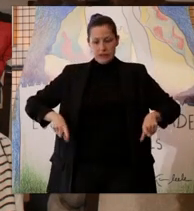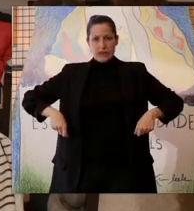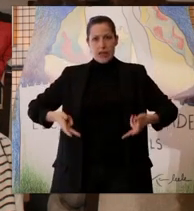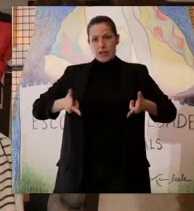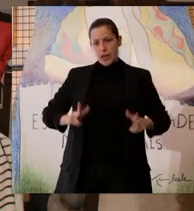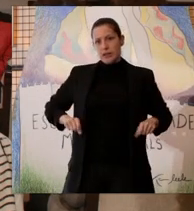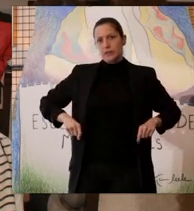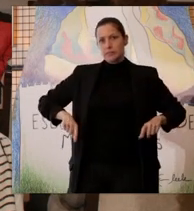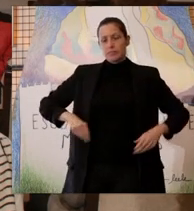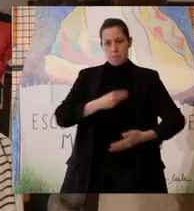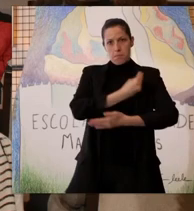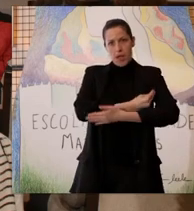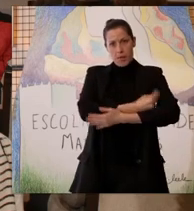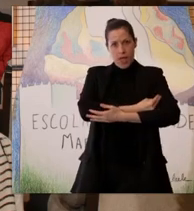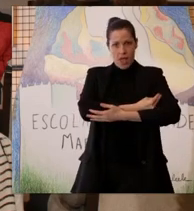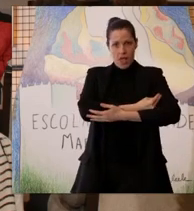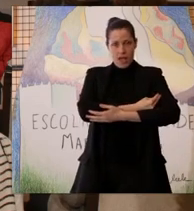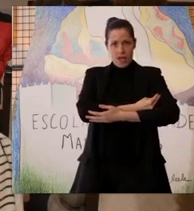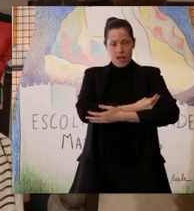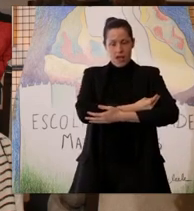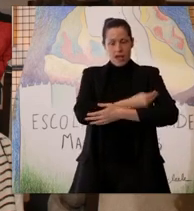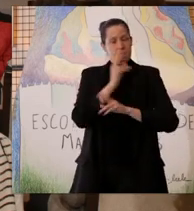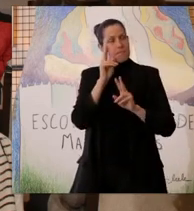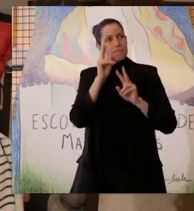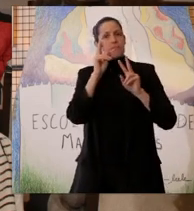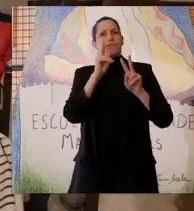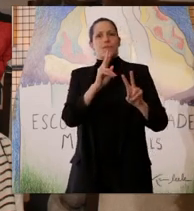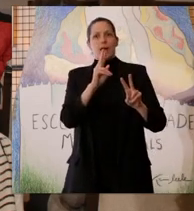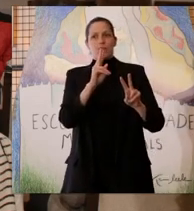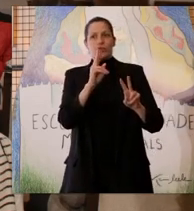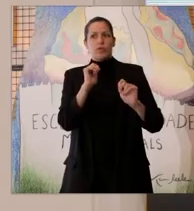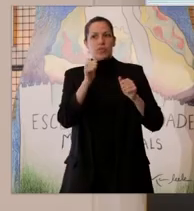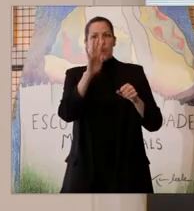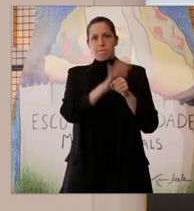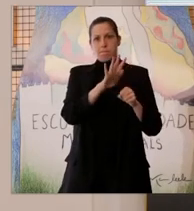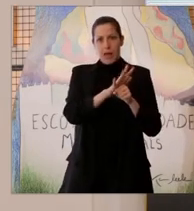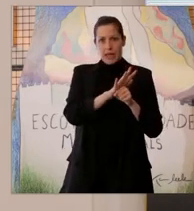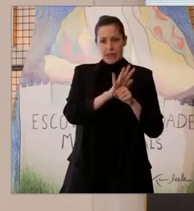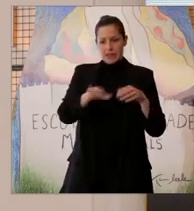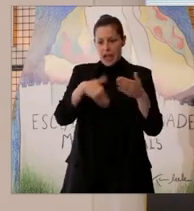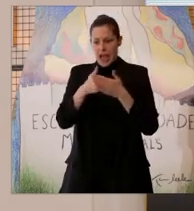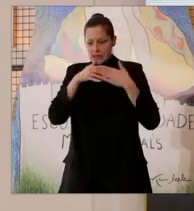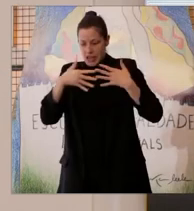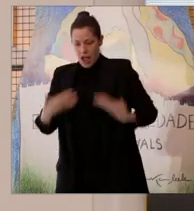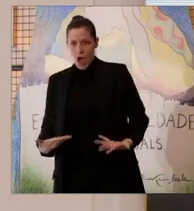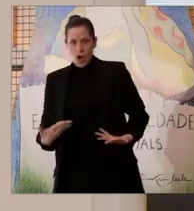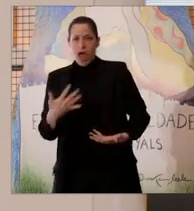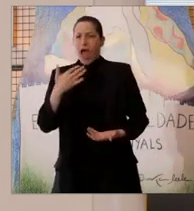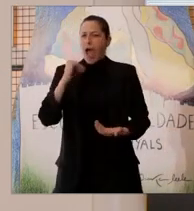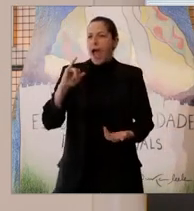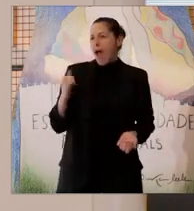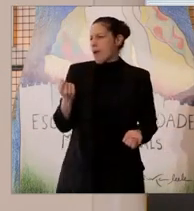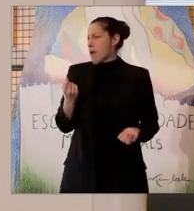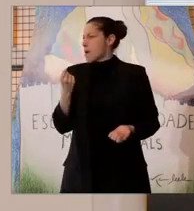mundial hemos visto desde desde el martes por la noche hasta este momento hemos visto cientos miles